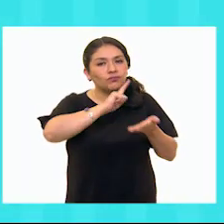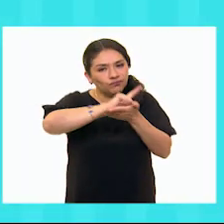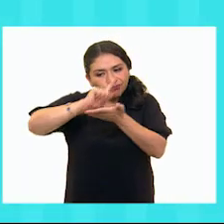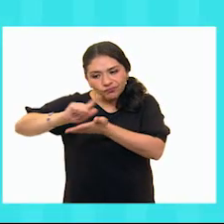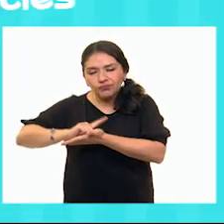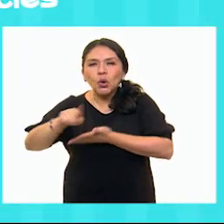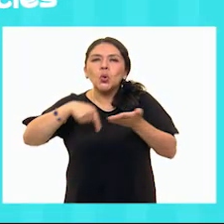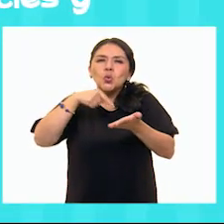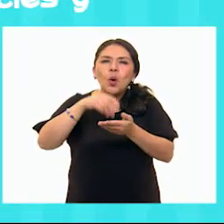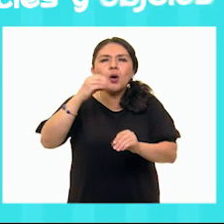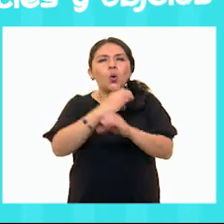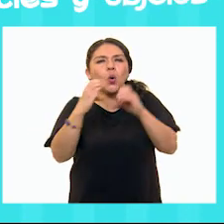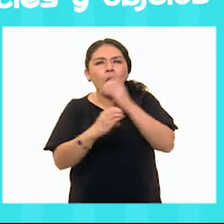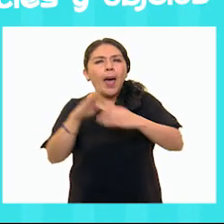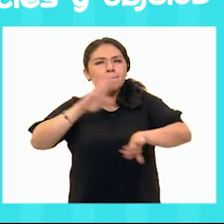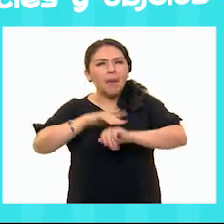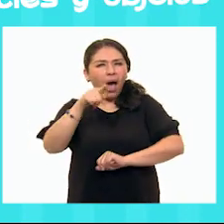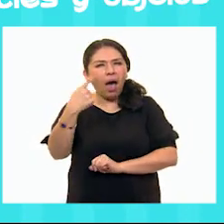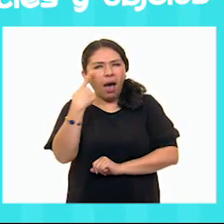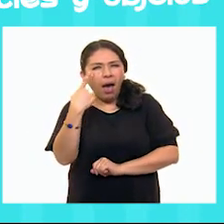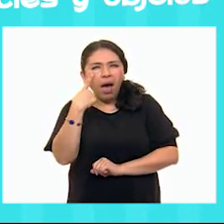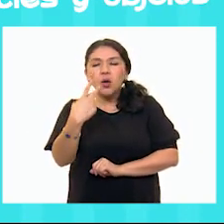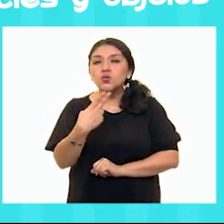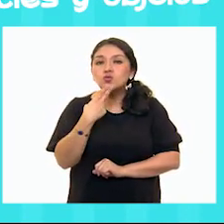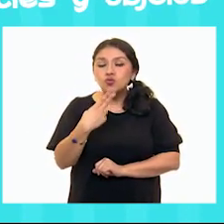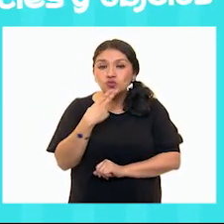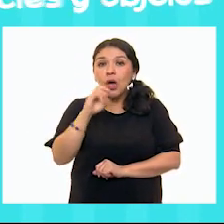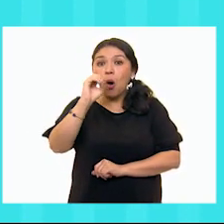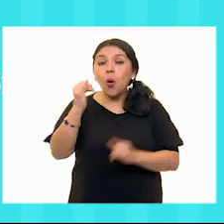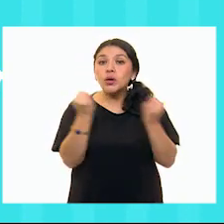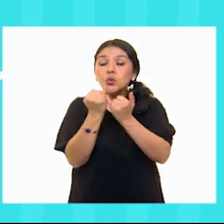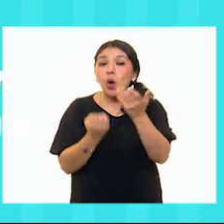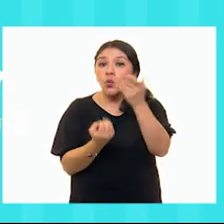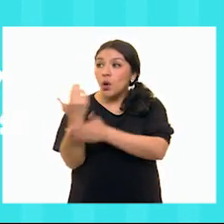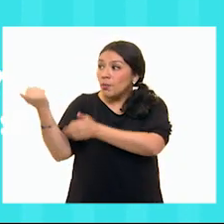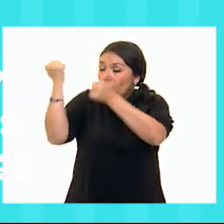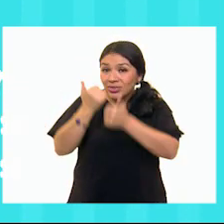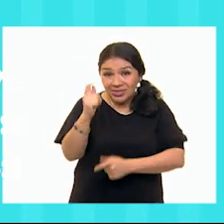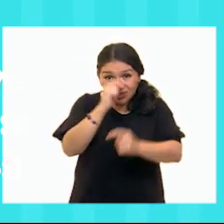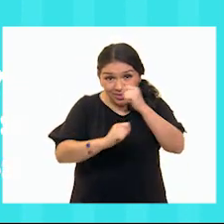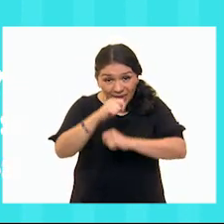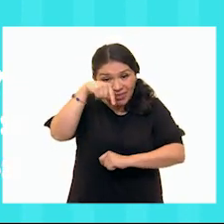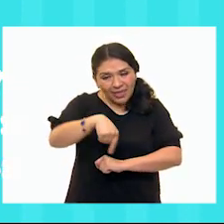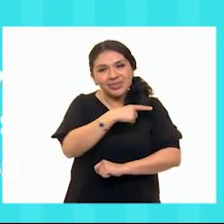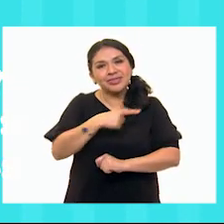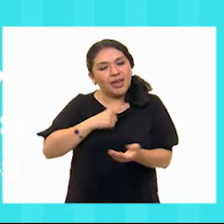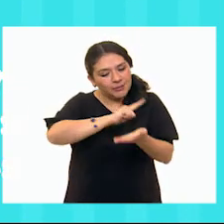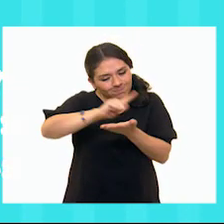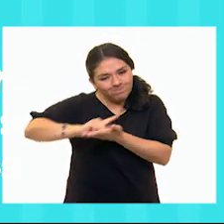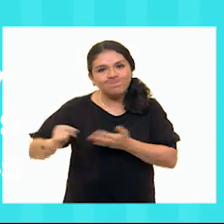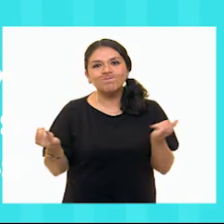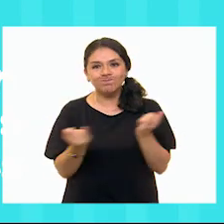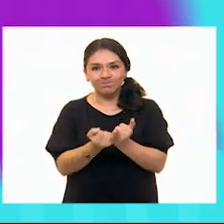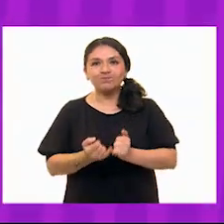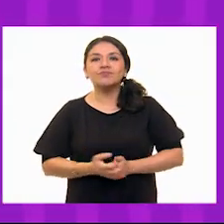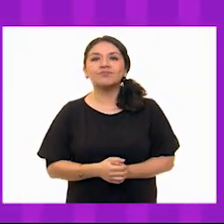Desinfecta las superficies de los objetos que más utilizas. También las cosas que compres en la tienda o en el supermercado.